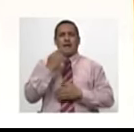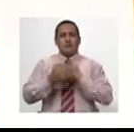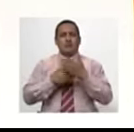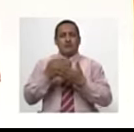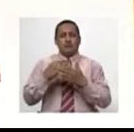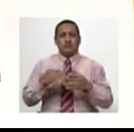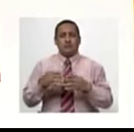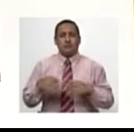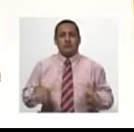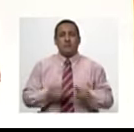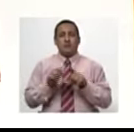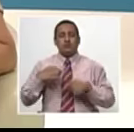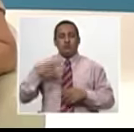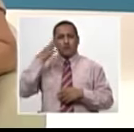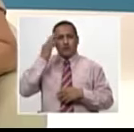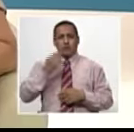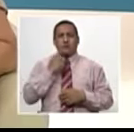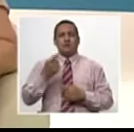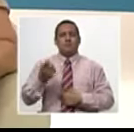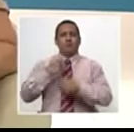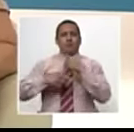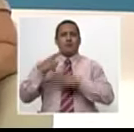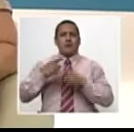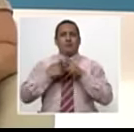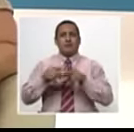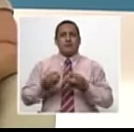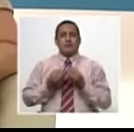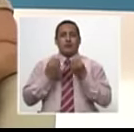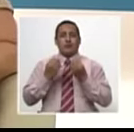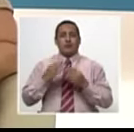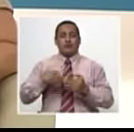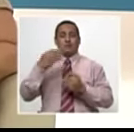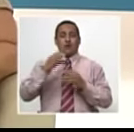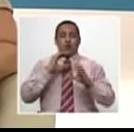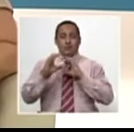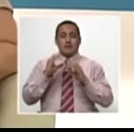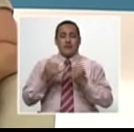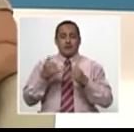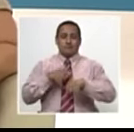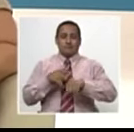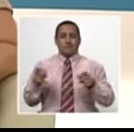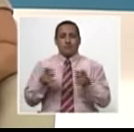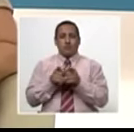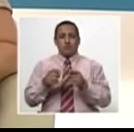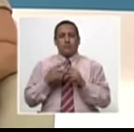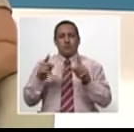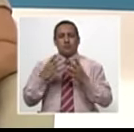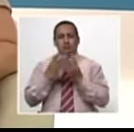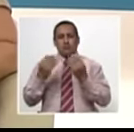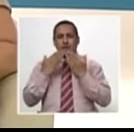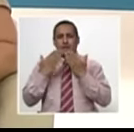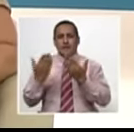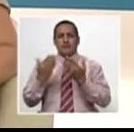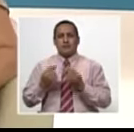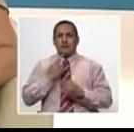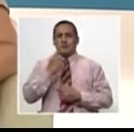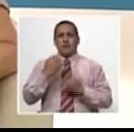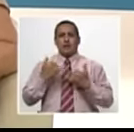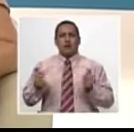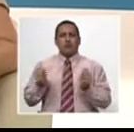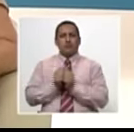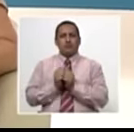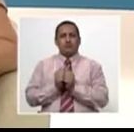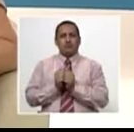ellos también. Entonces, sí. Yo creo que vamos a tener que volver a conversar, porque ya nos ha quedado cortísimo el tiempo. En todo caso, le agradecemos muchísimo por haber estado con